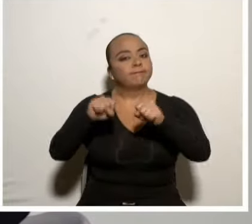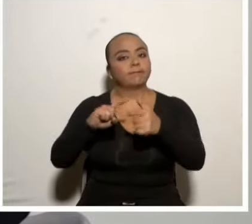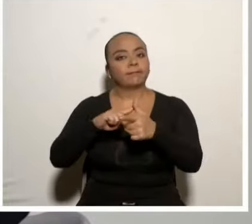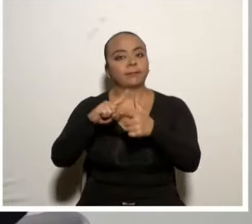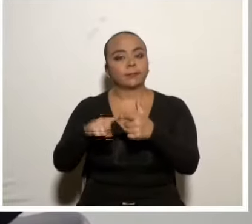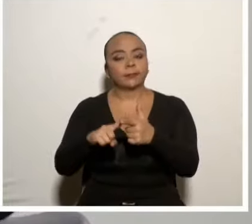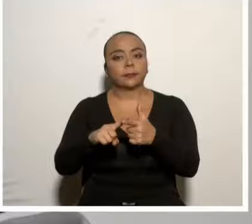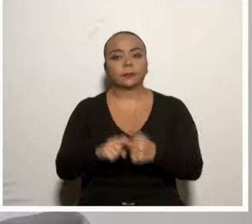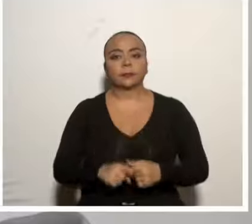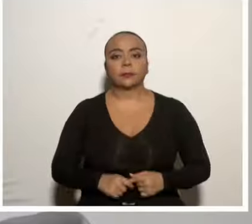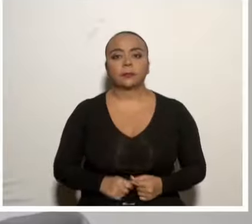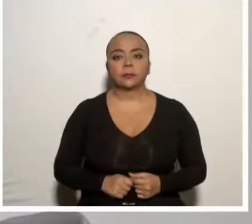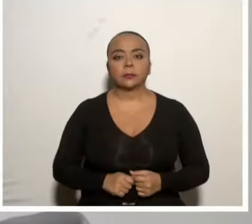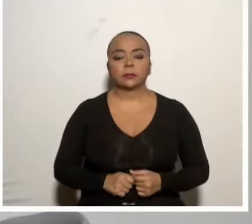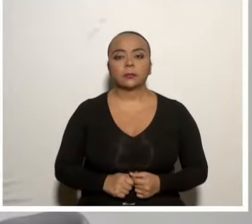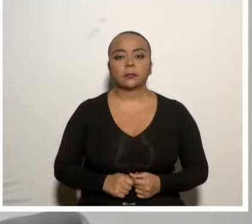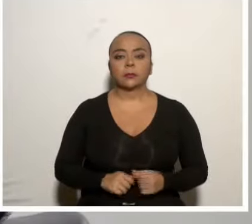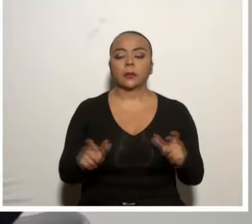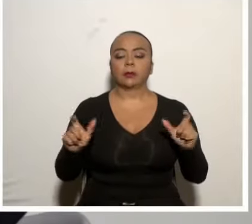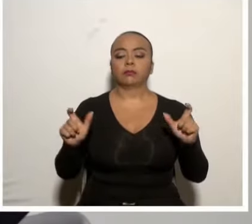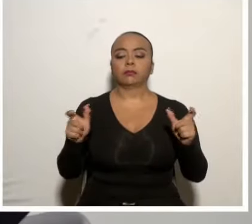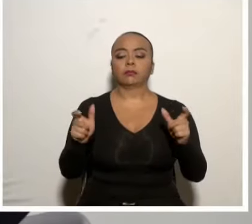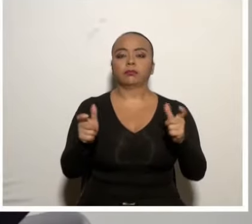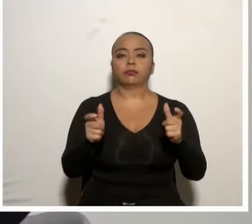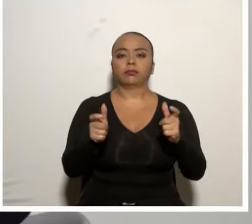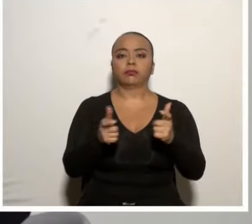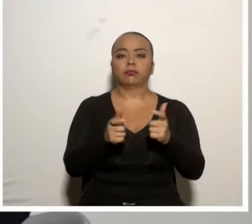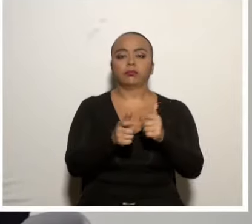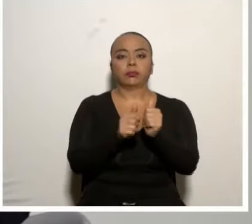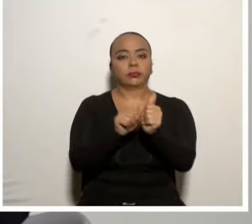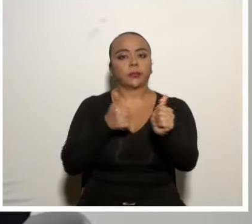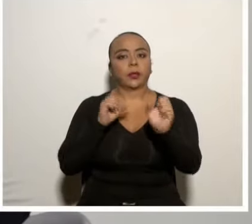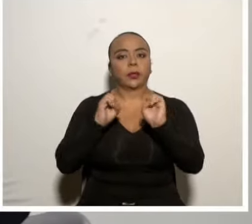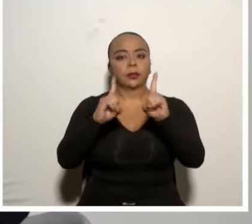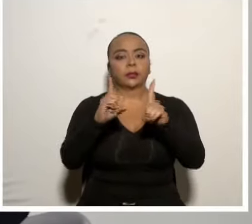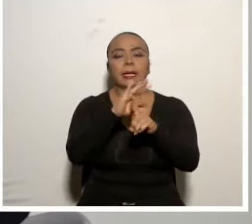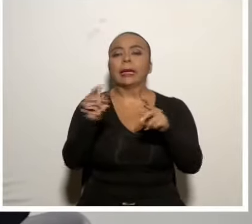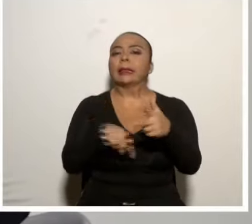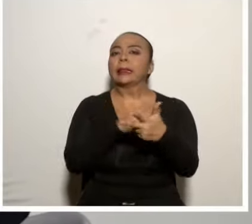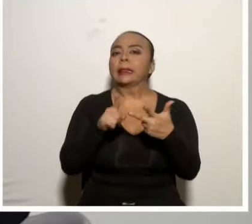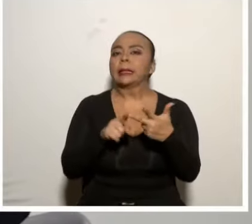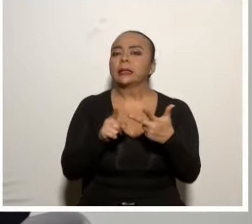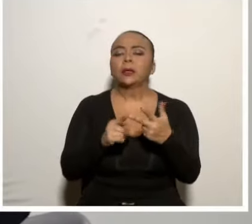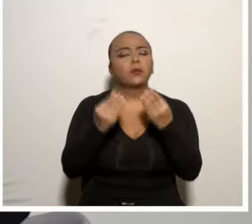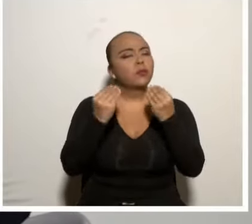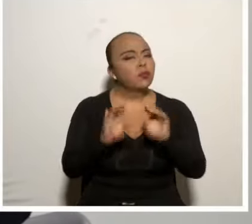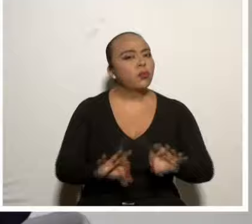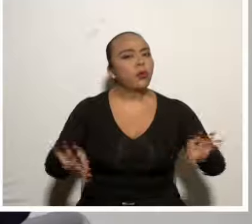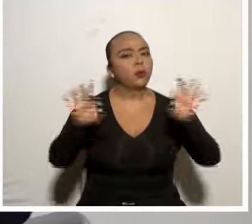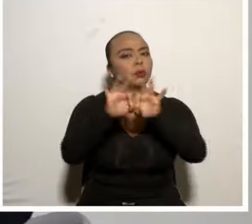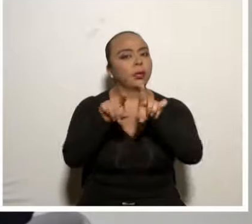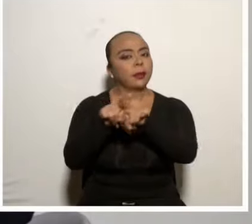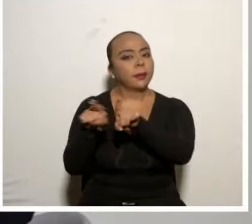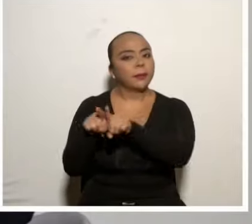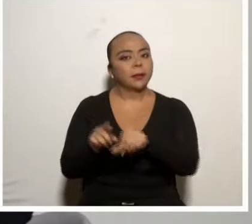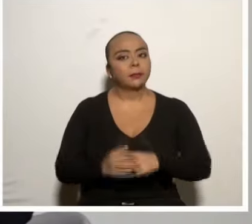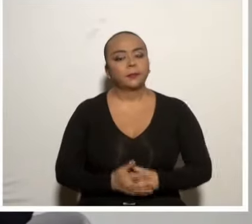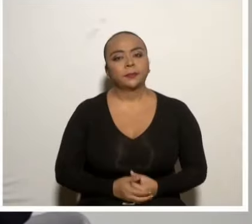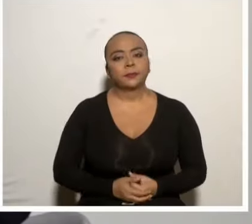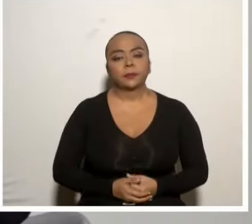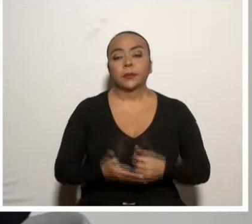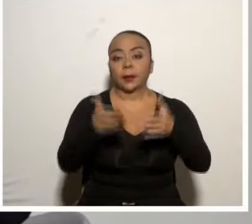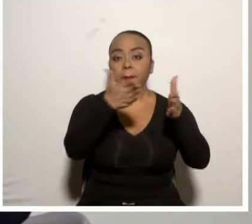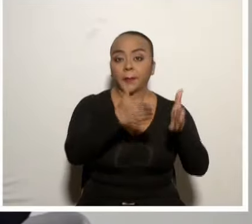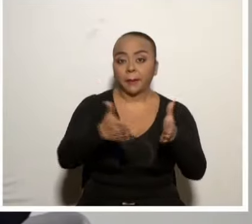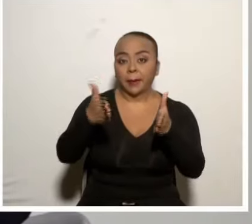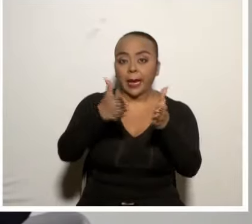entonces ir acortando esa brecha educacional. Y en un tercer aspecto muy importante también, un